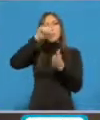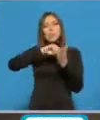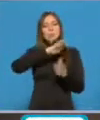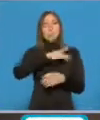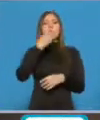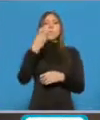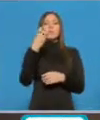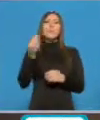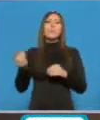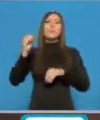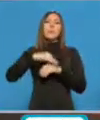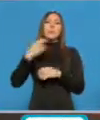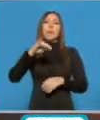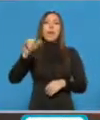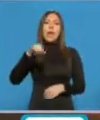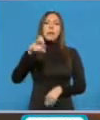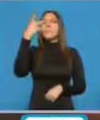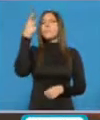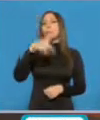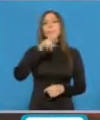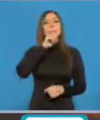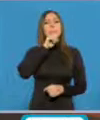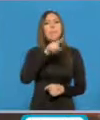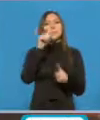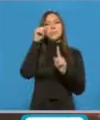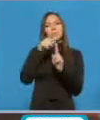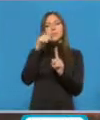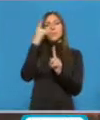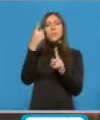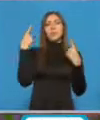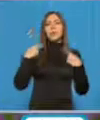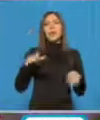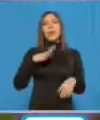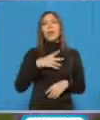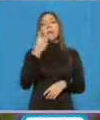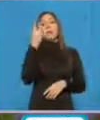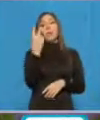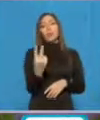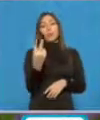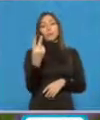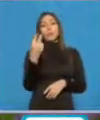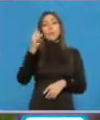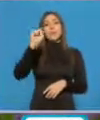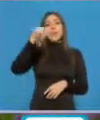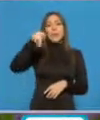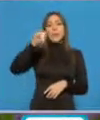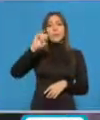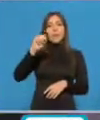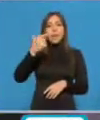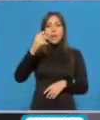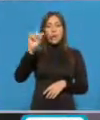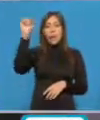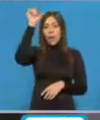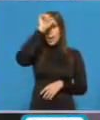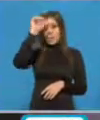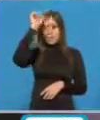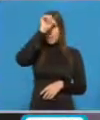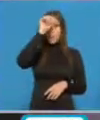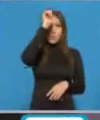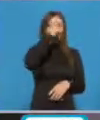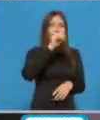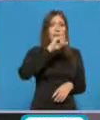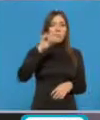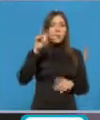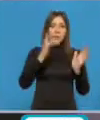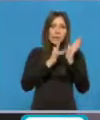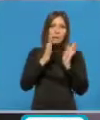cuestión de Jaime. Pero están hablando del mismo. Estamos hablando del mismo. Del Hay mismo. dos Santiagos entre los apóstoles de Jesús. Uno es Santiago